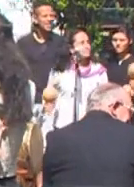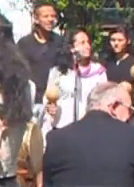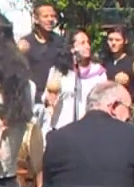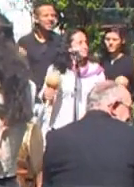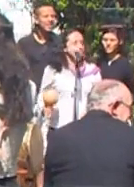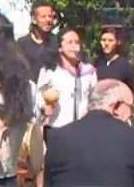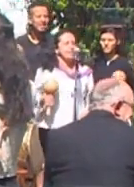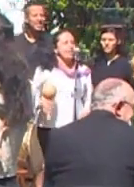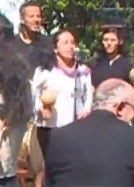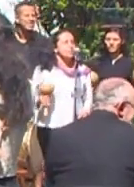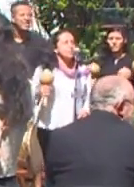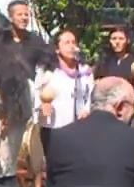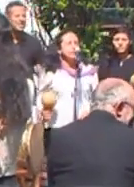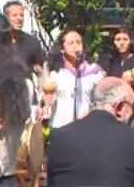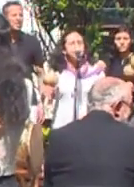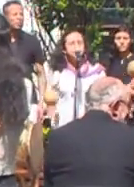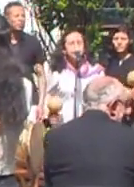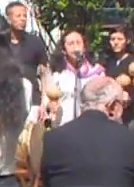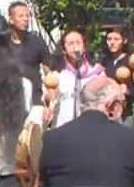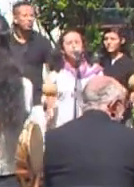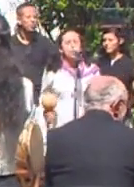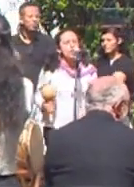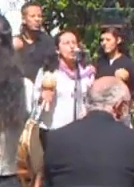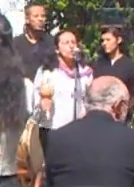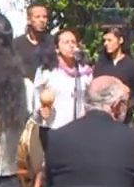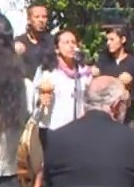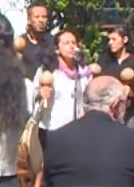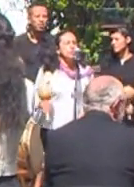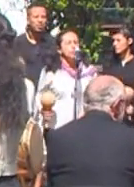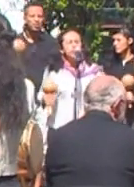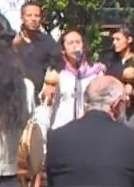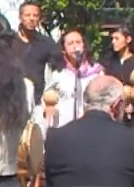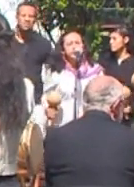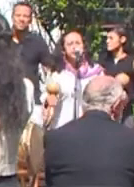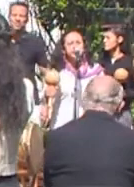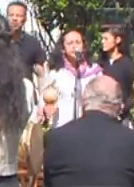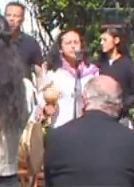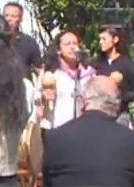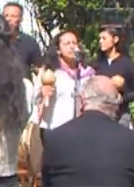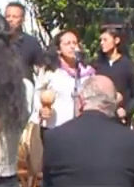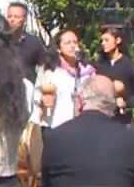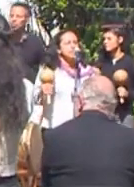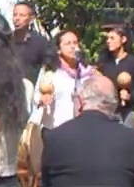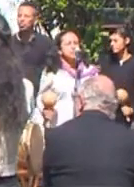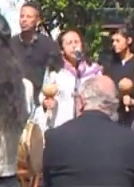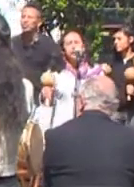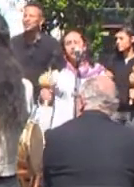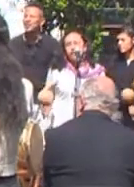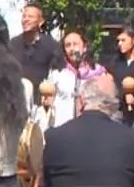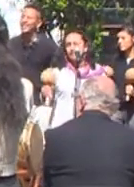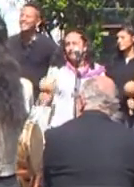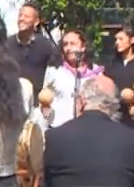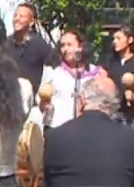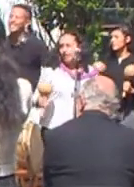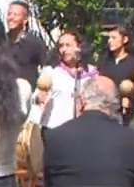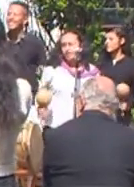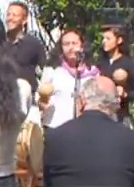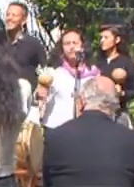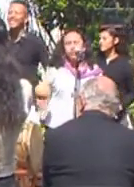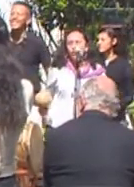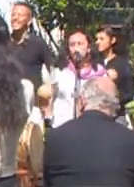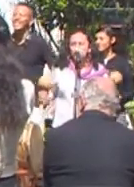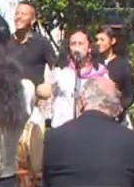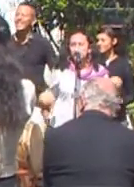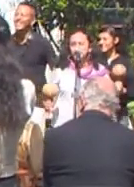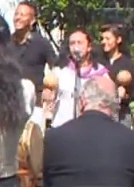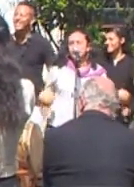baila nabo. Me robaste el sueño, cuando me dormí. Se pasó mi amante y